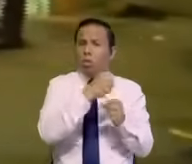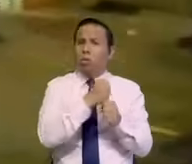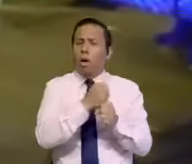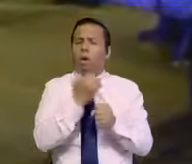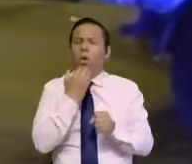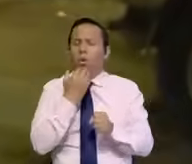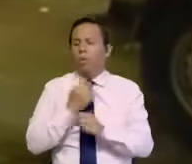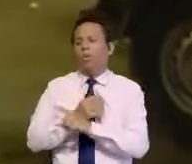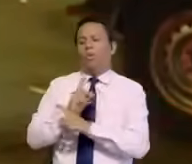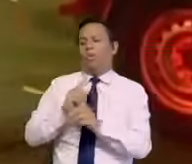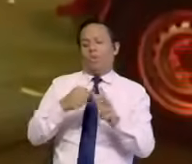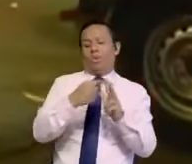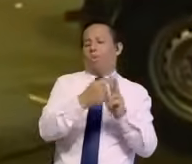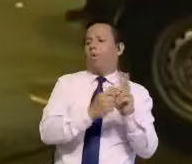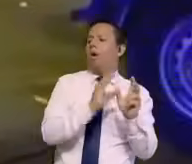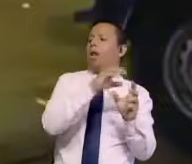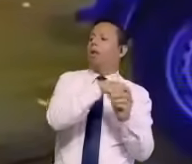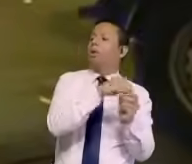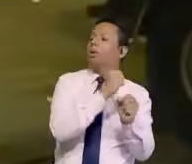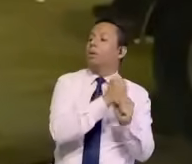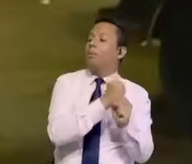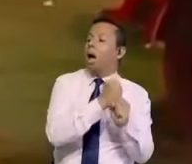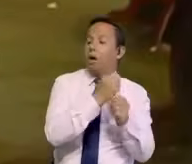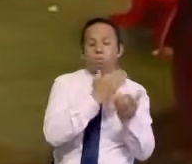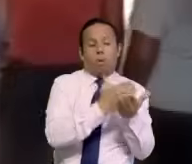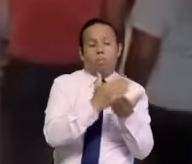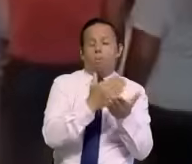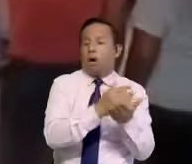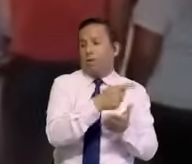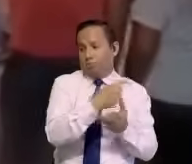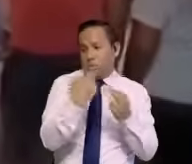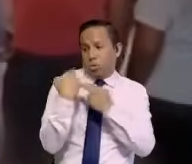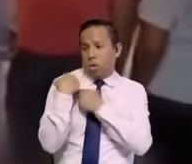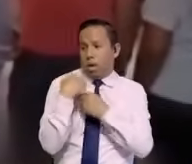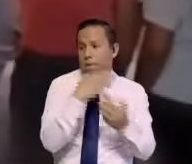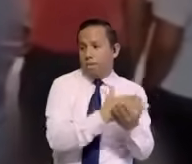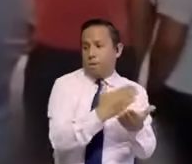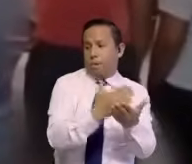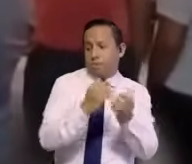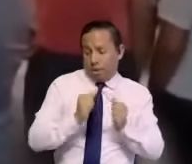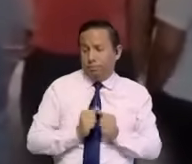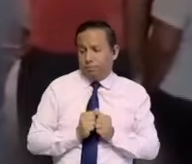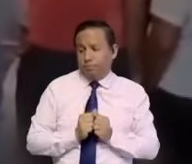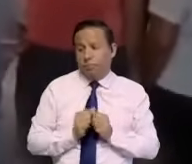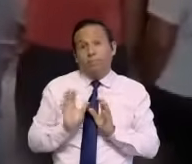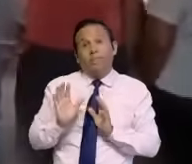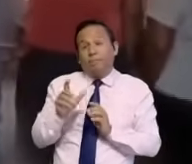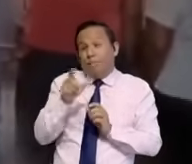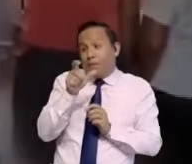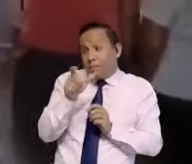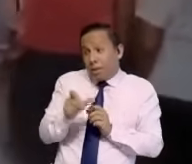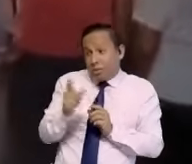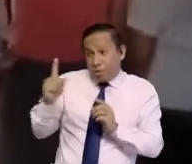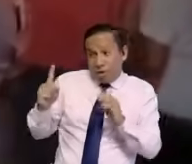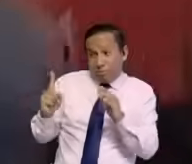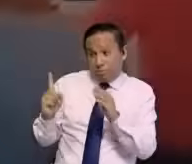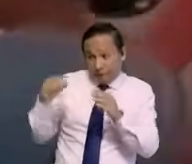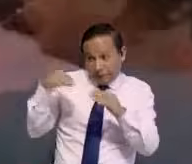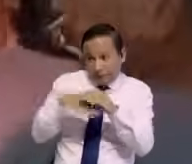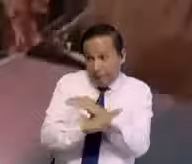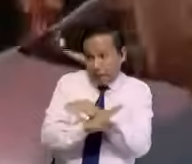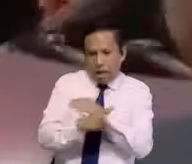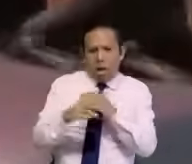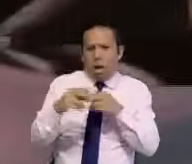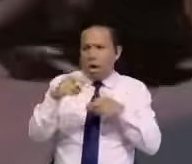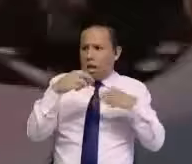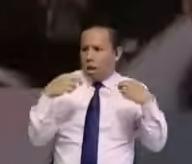trabajaban en este lugar, ellos trabajaban en el sector de la cocina, sí, entonces es por eso que la persona que ingresa directamente a la cocina